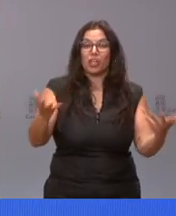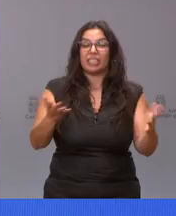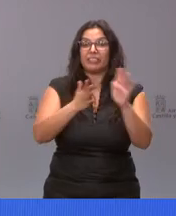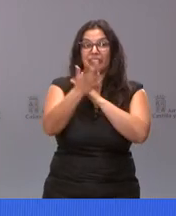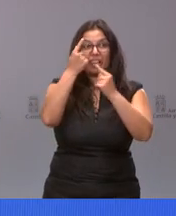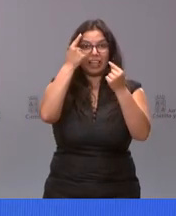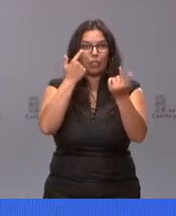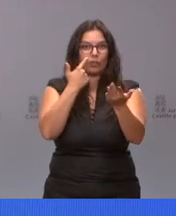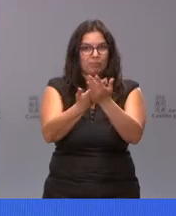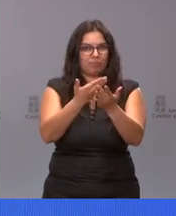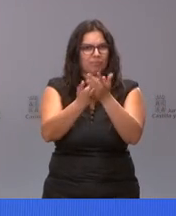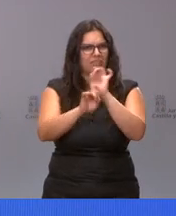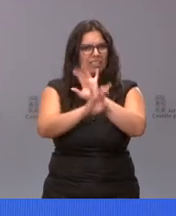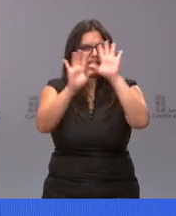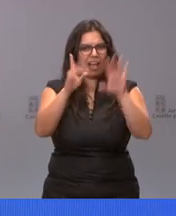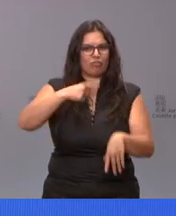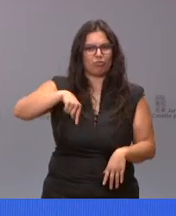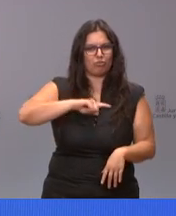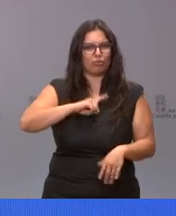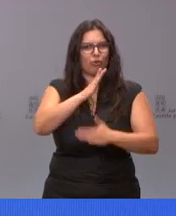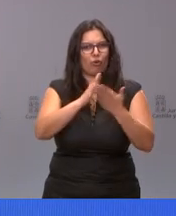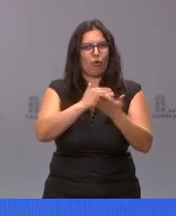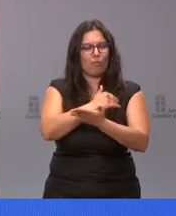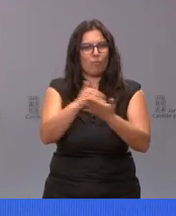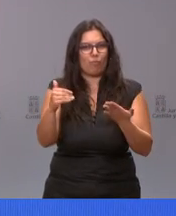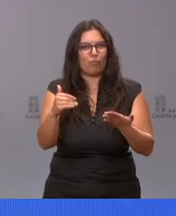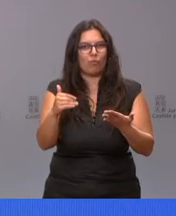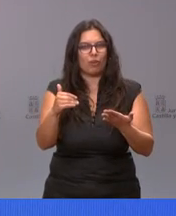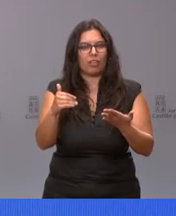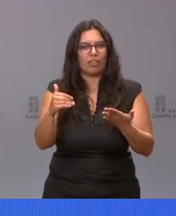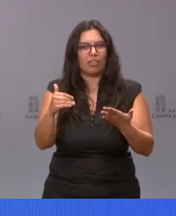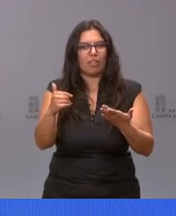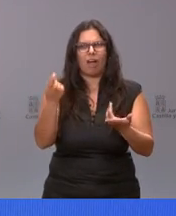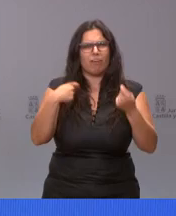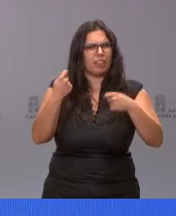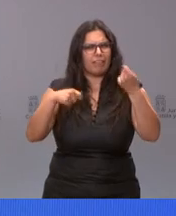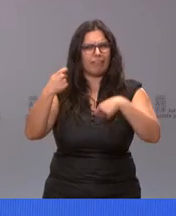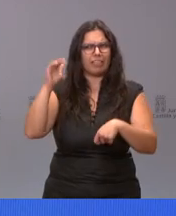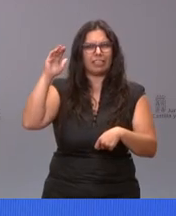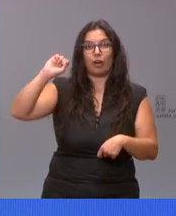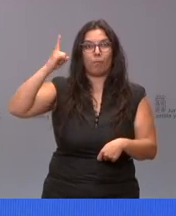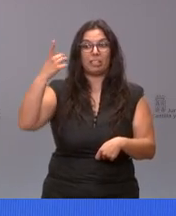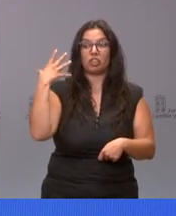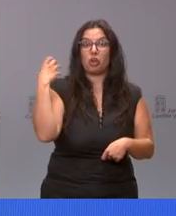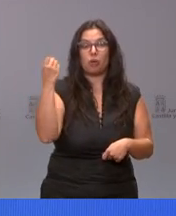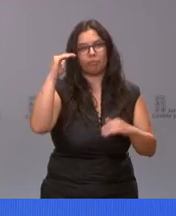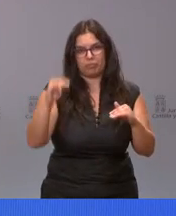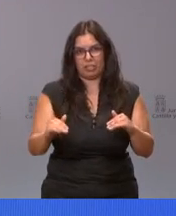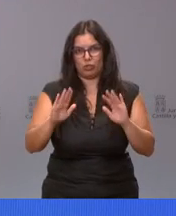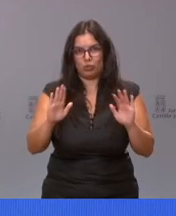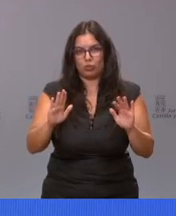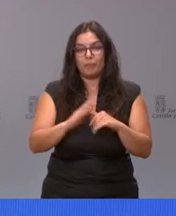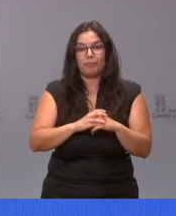dicen bien a las claras que somos una comunidad netamente exportadora y que sitúan a